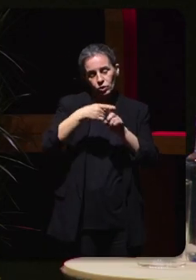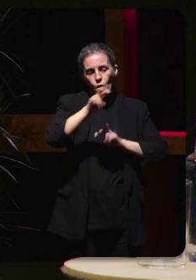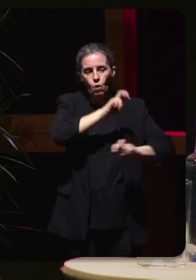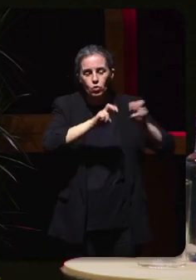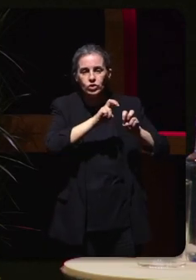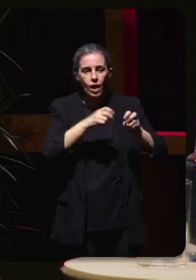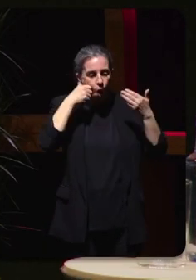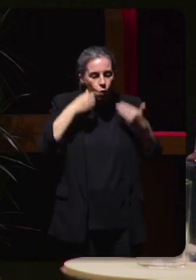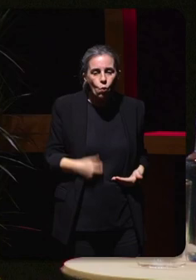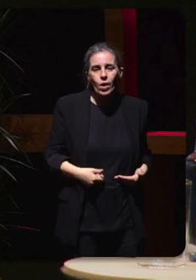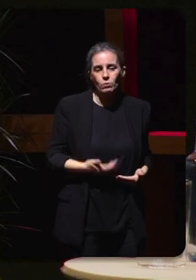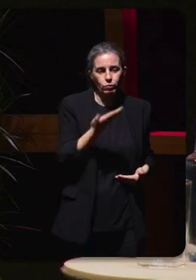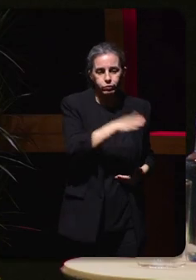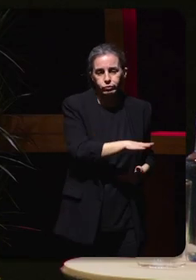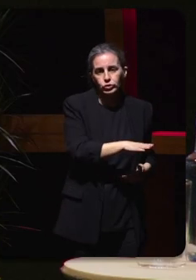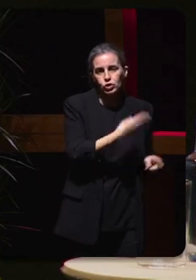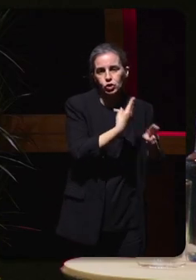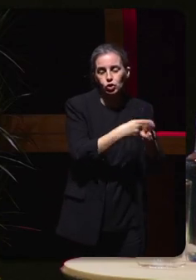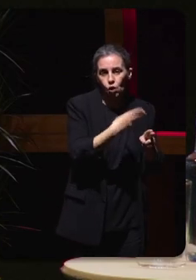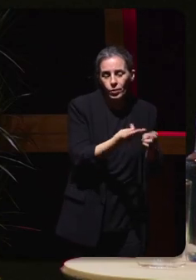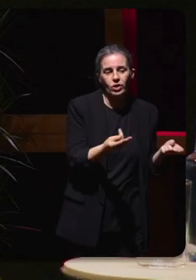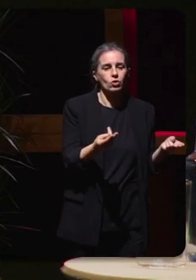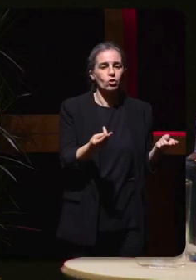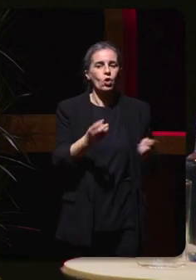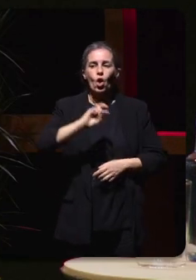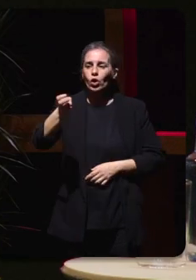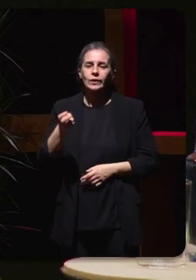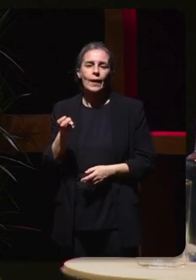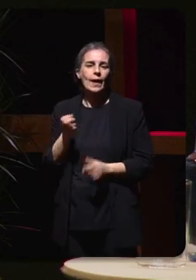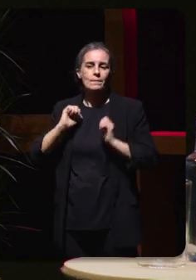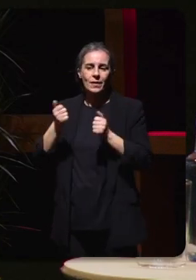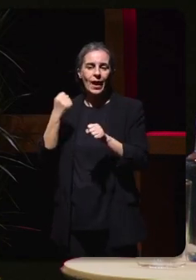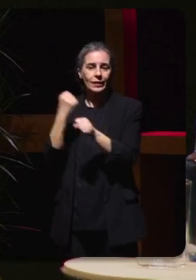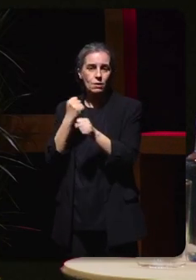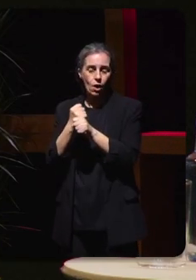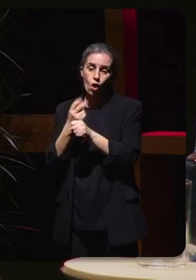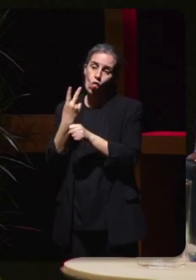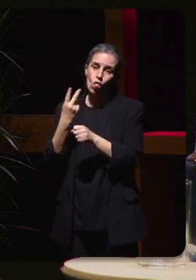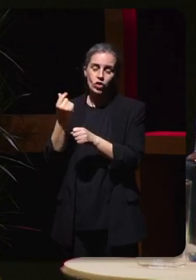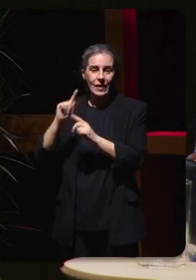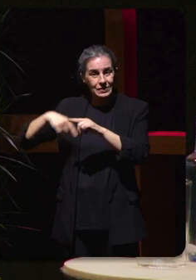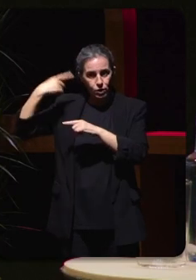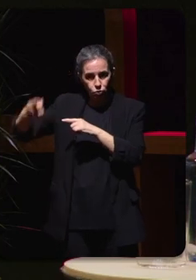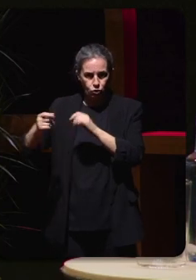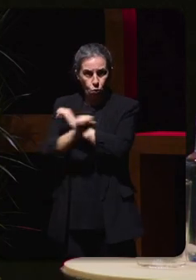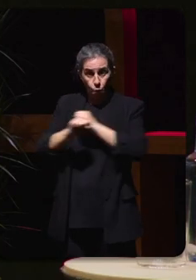nadie más se atrevió a desafiar a las milicias. Otra se incorporó al trabajo 2 días después del bombardeo que la